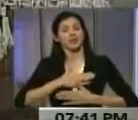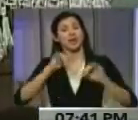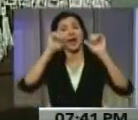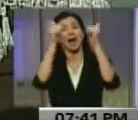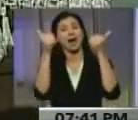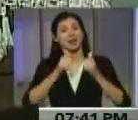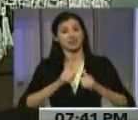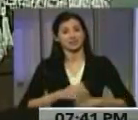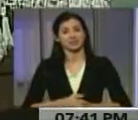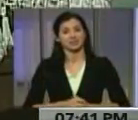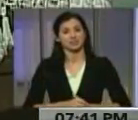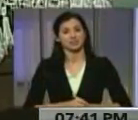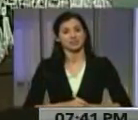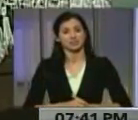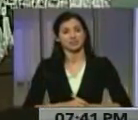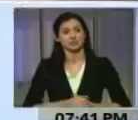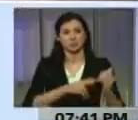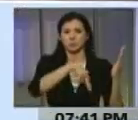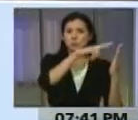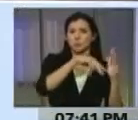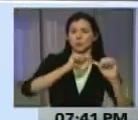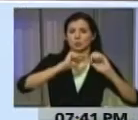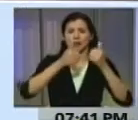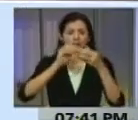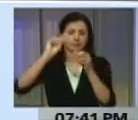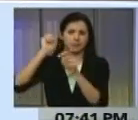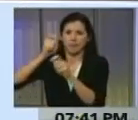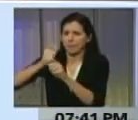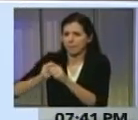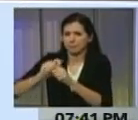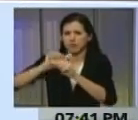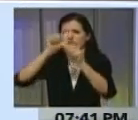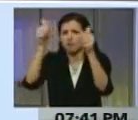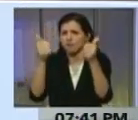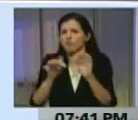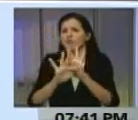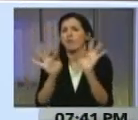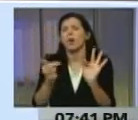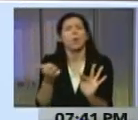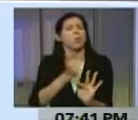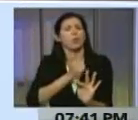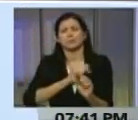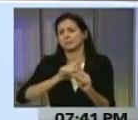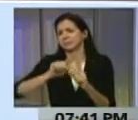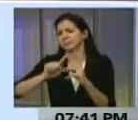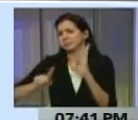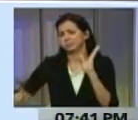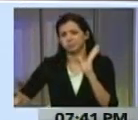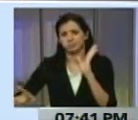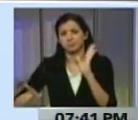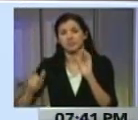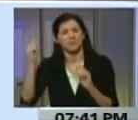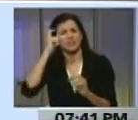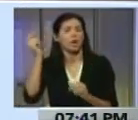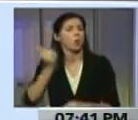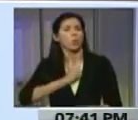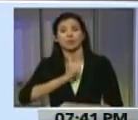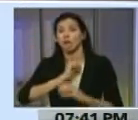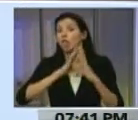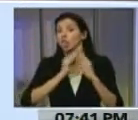arte plástico venezolano en todas sus tendencias, de todas sus épocas, y pueda